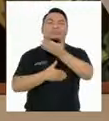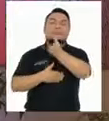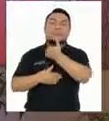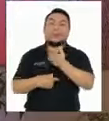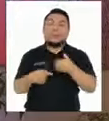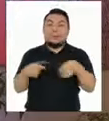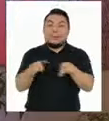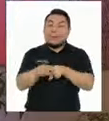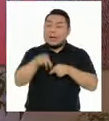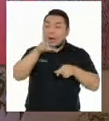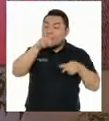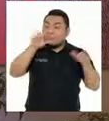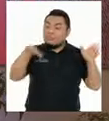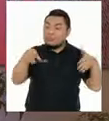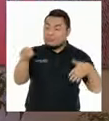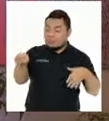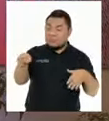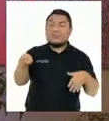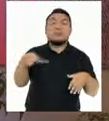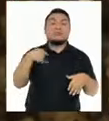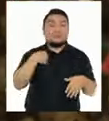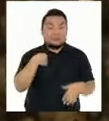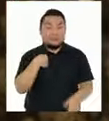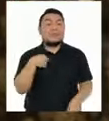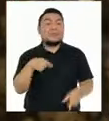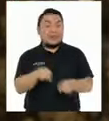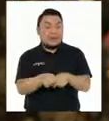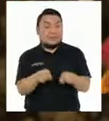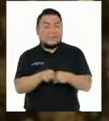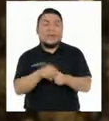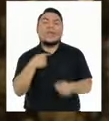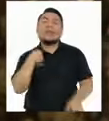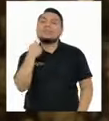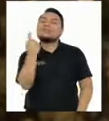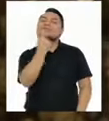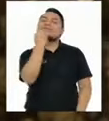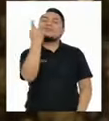puedo hacerlo solo y me encanta, ¡sí!